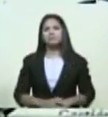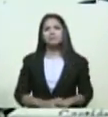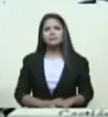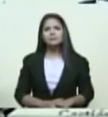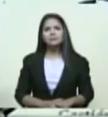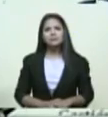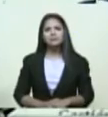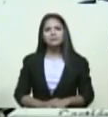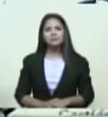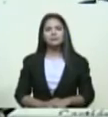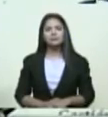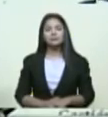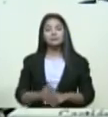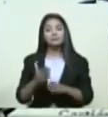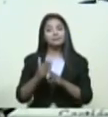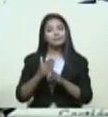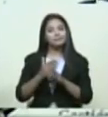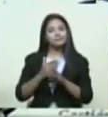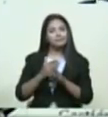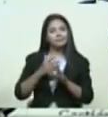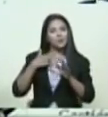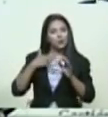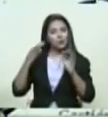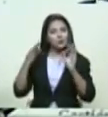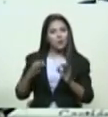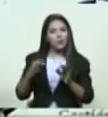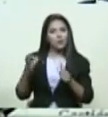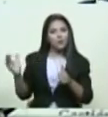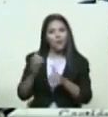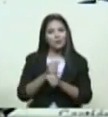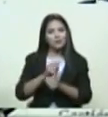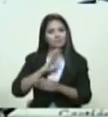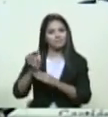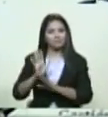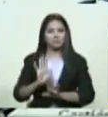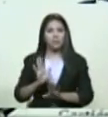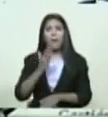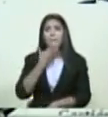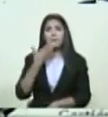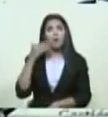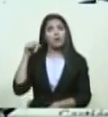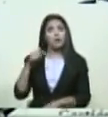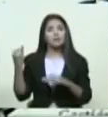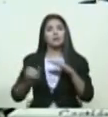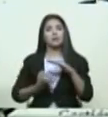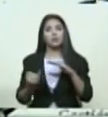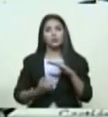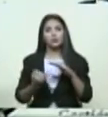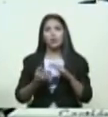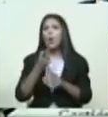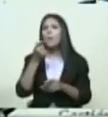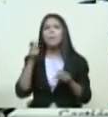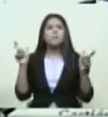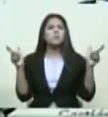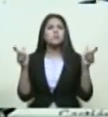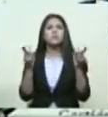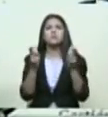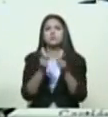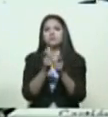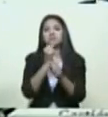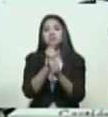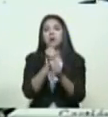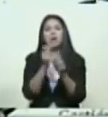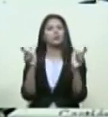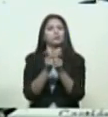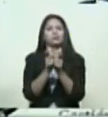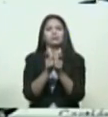que ocurra lo que estoy seguro va a ocurrir. Es preferible que esta institución tenga pocas personas trabajando a que